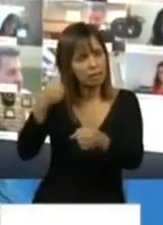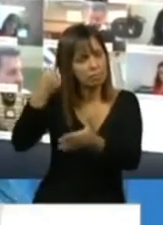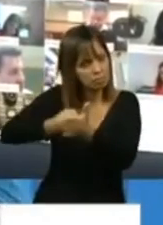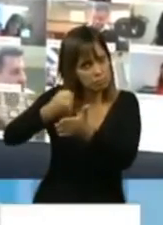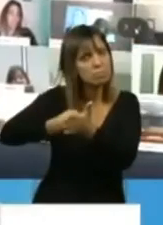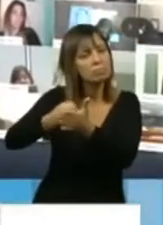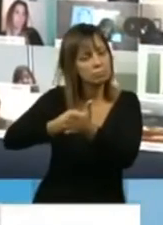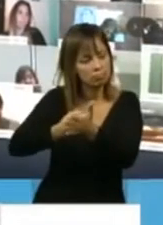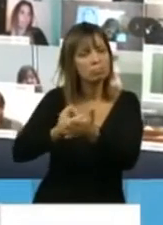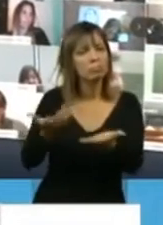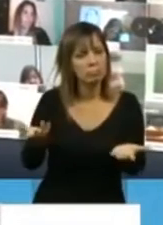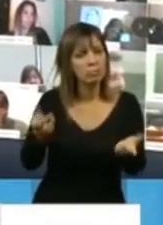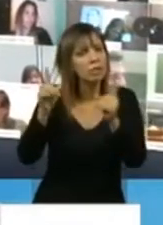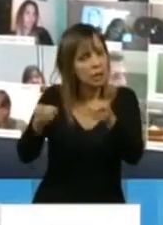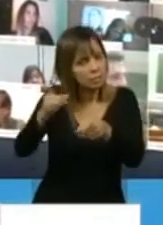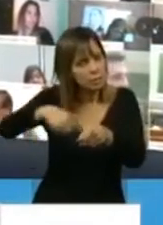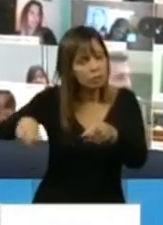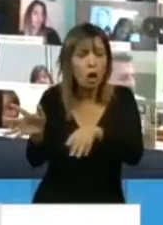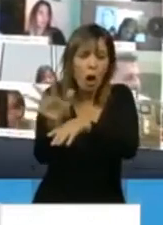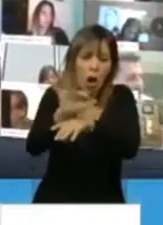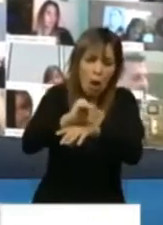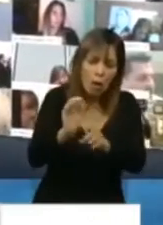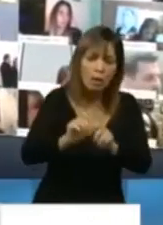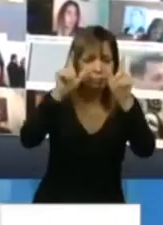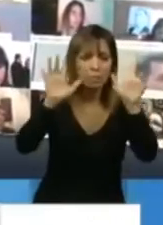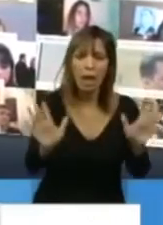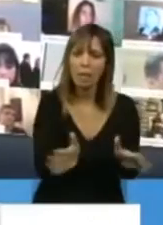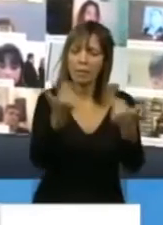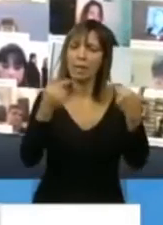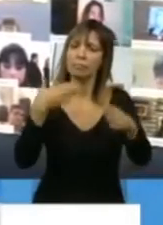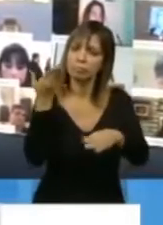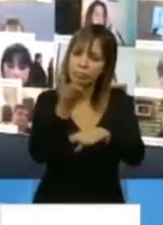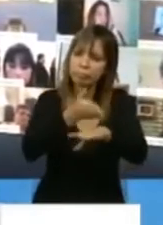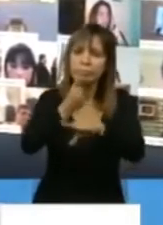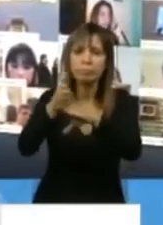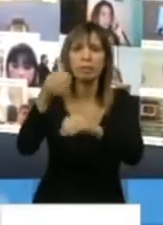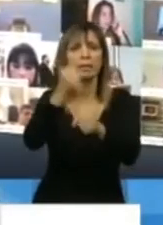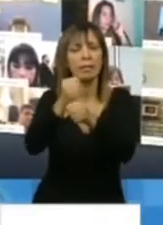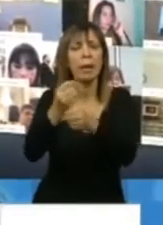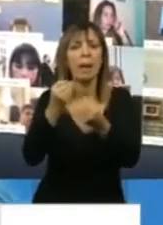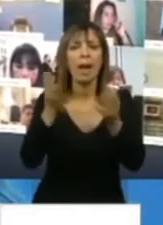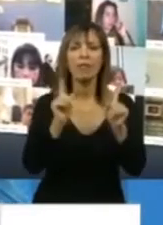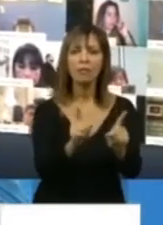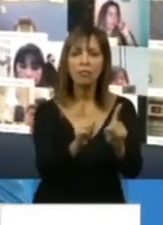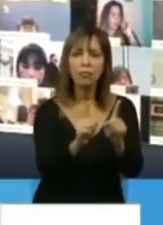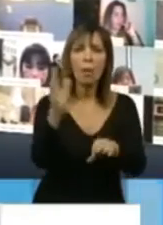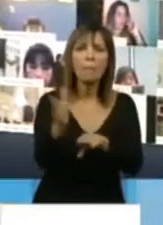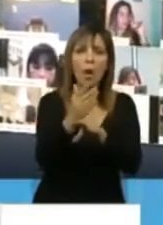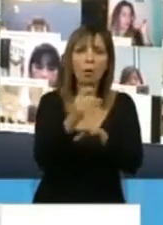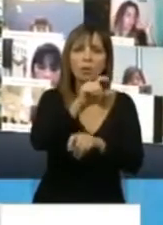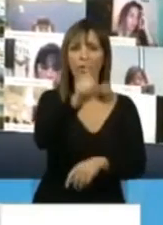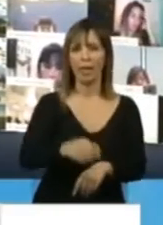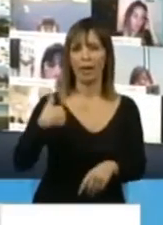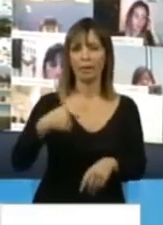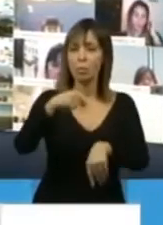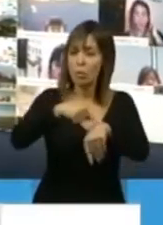están levantándose todos los días para ir a trabajar para poder sostener la producción que motoriza la economía de nuestro país en un